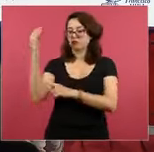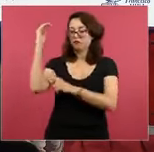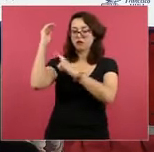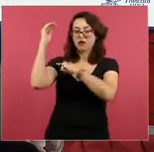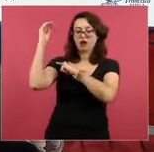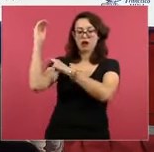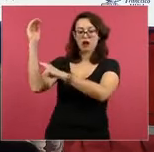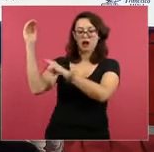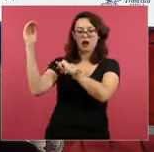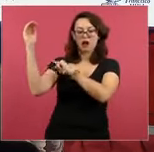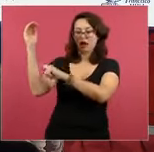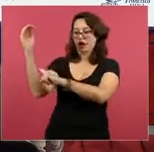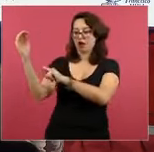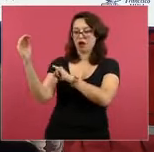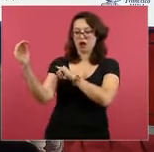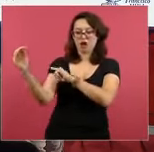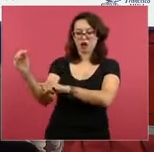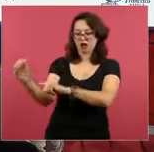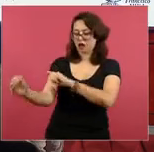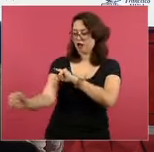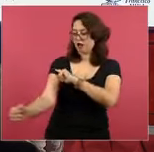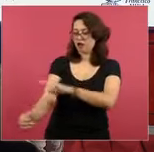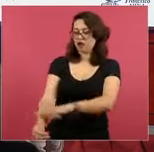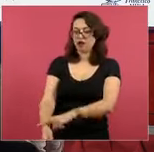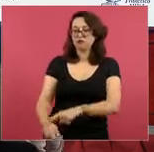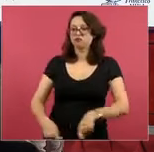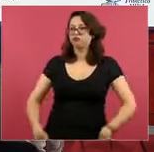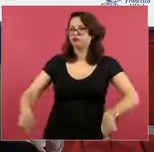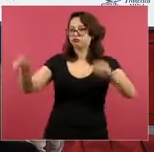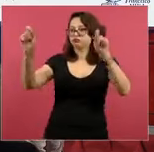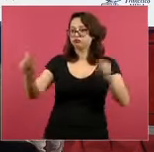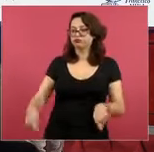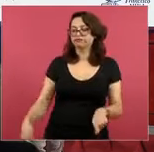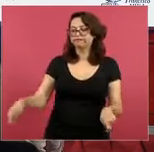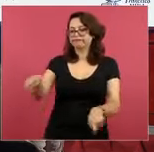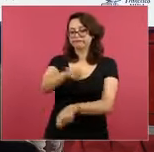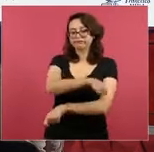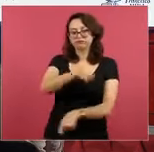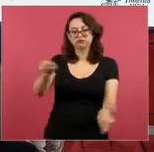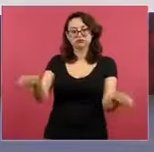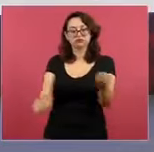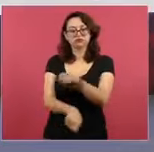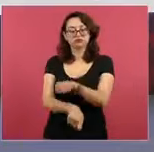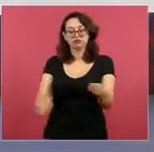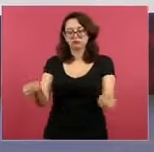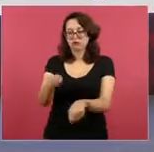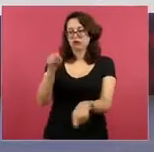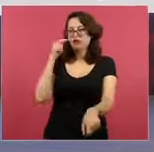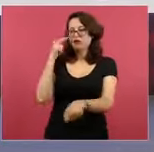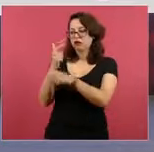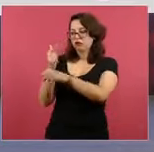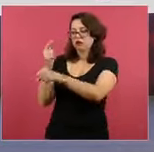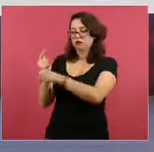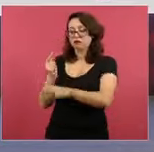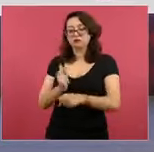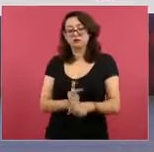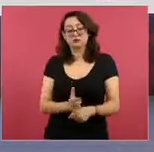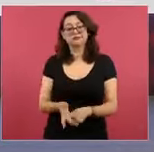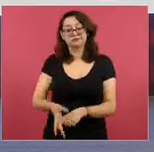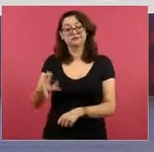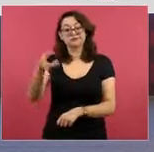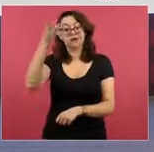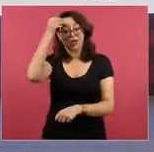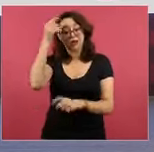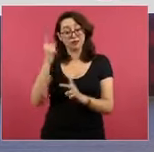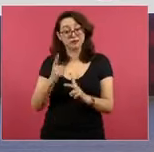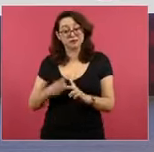quiero marcar, lo que quiero señalar es: hay otras formas de aprender los contenidos a través de